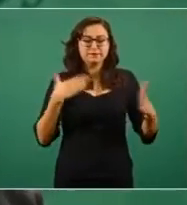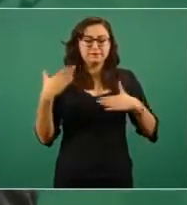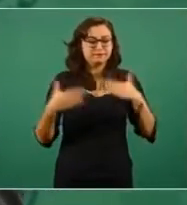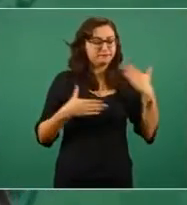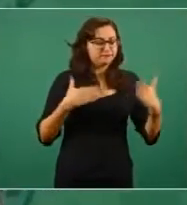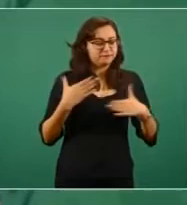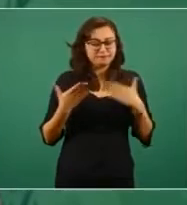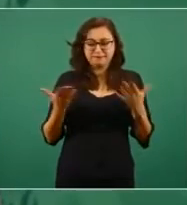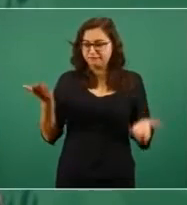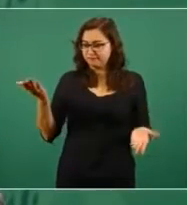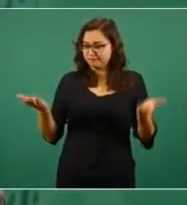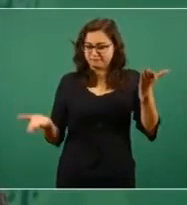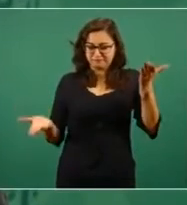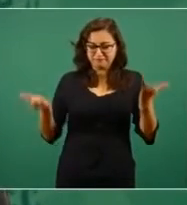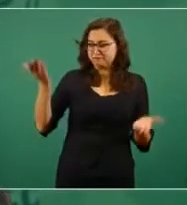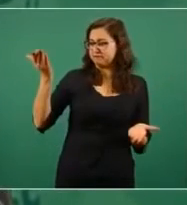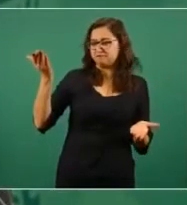luchar por los demás.